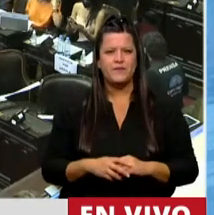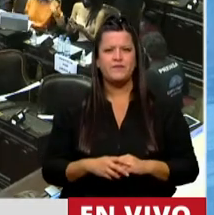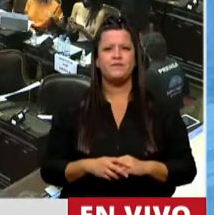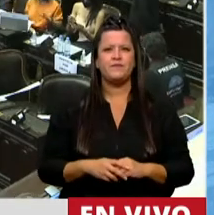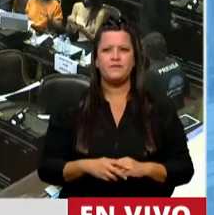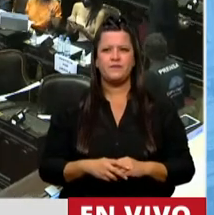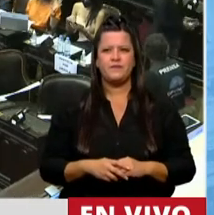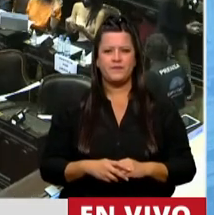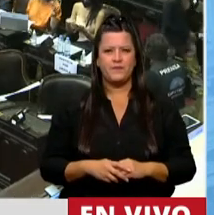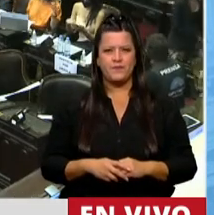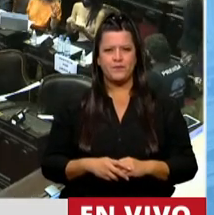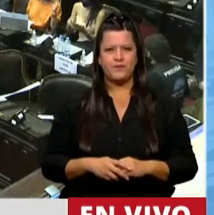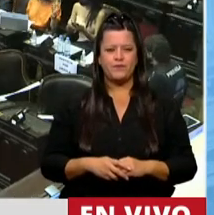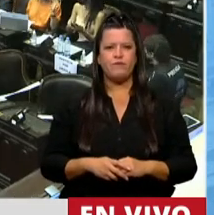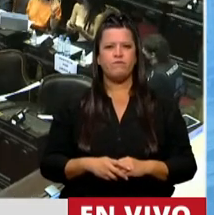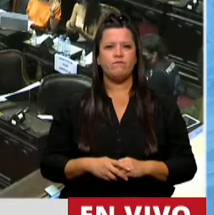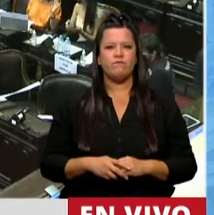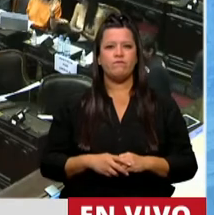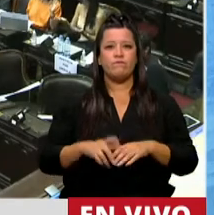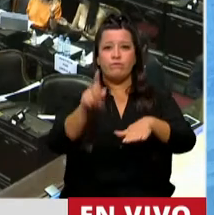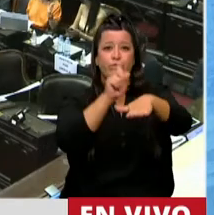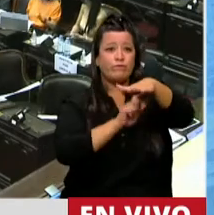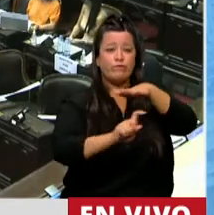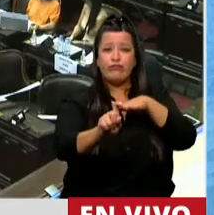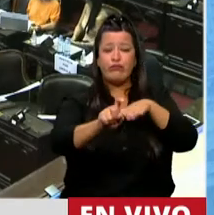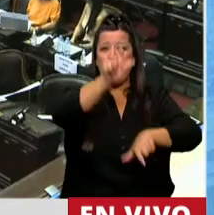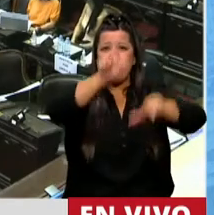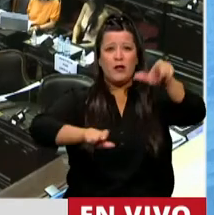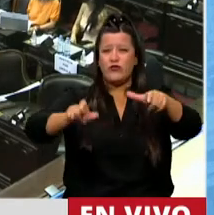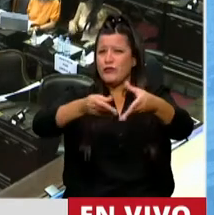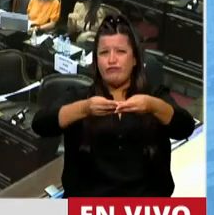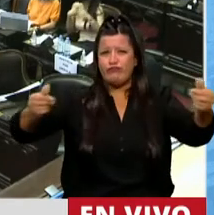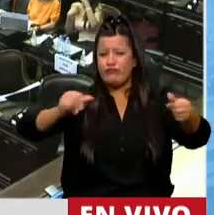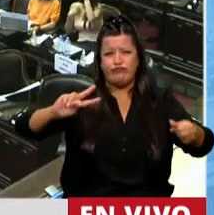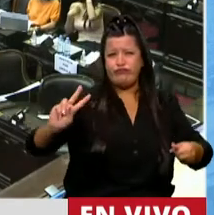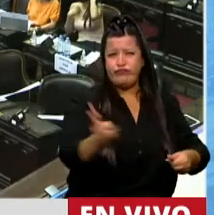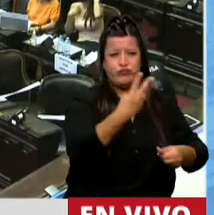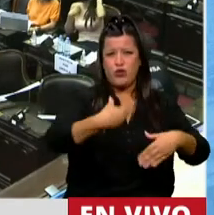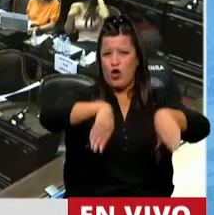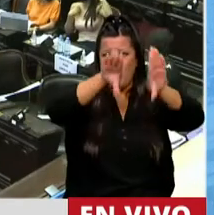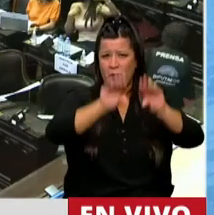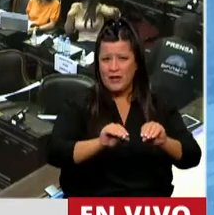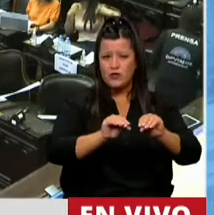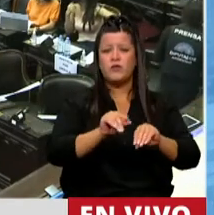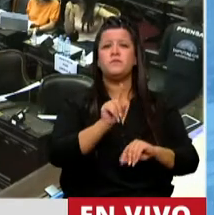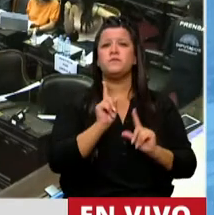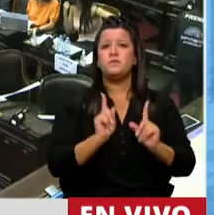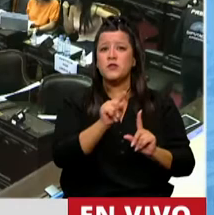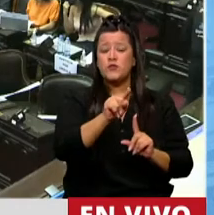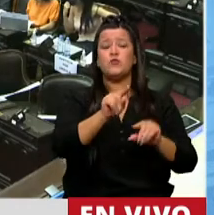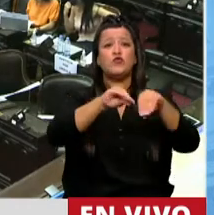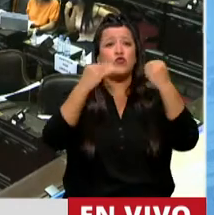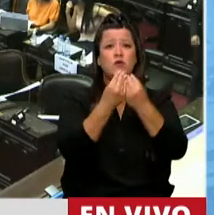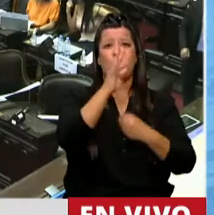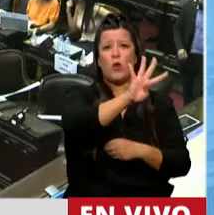La pérdida total de la tripulación del submarino Ara San Juan, conformada por